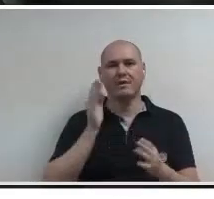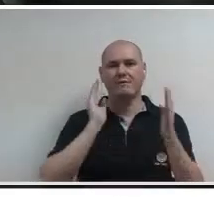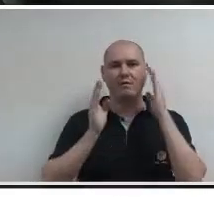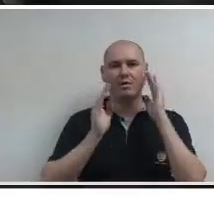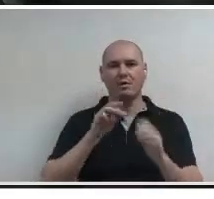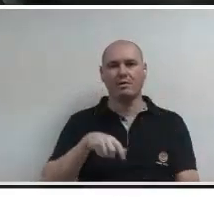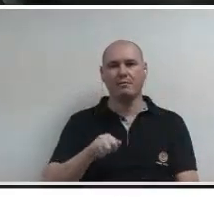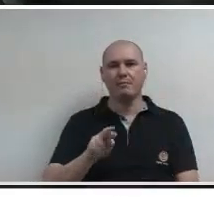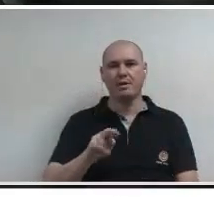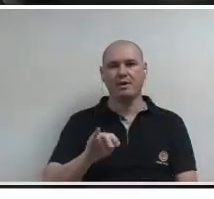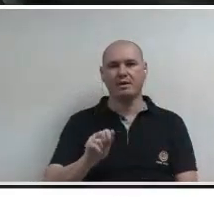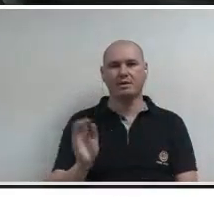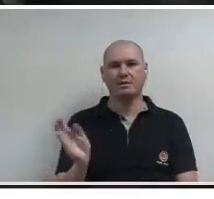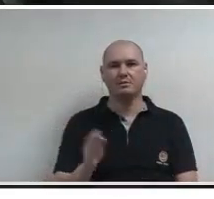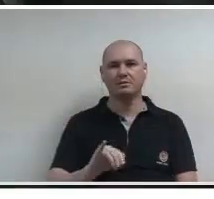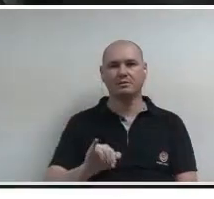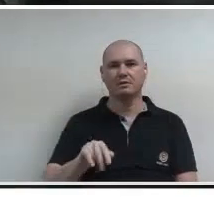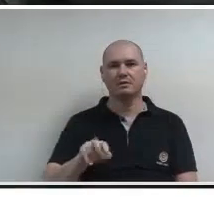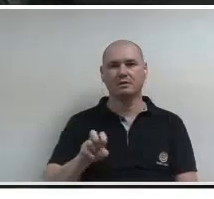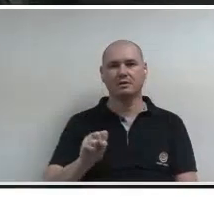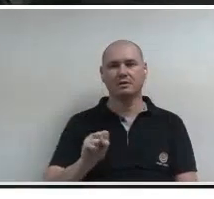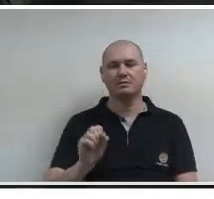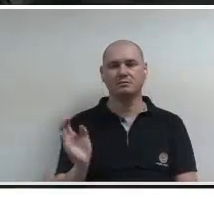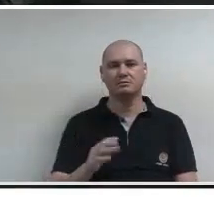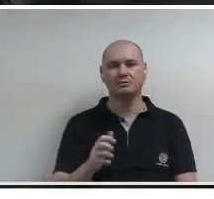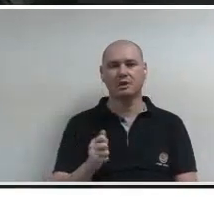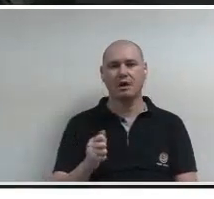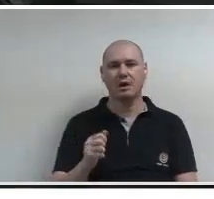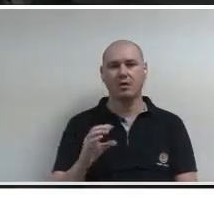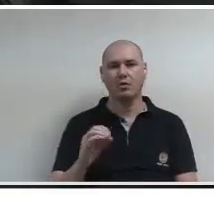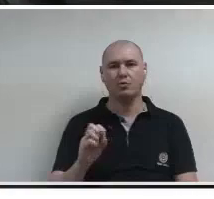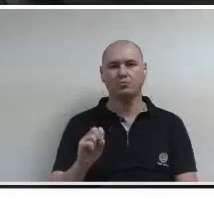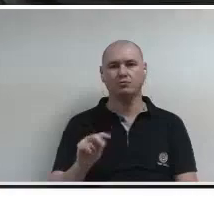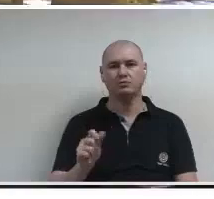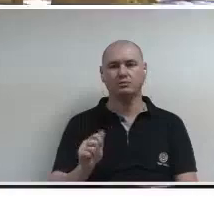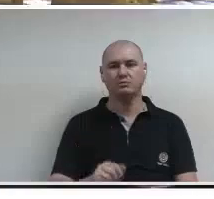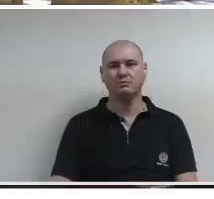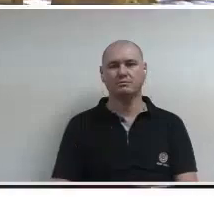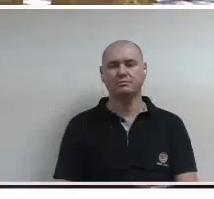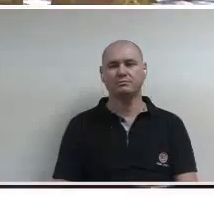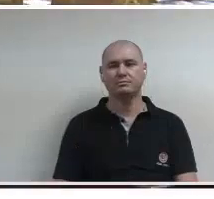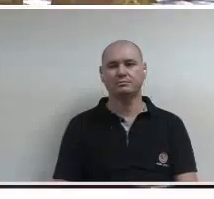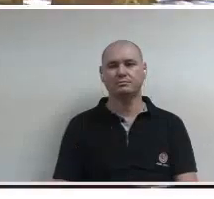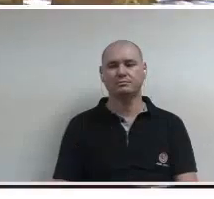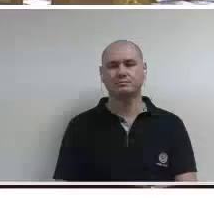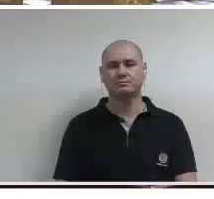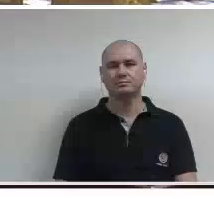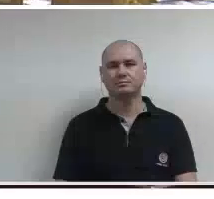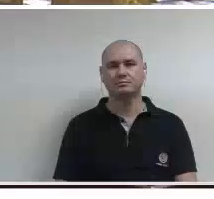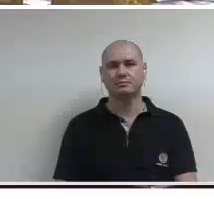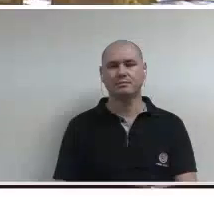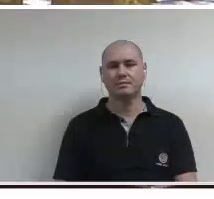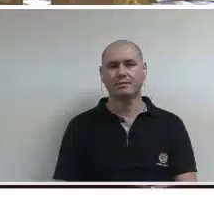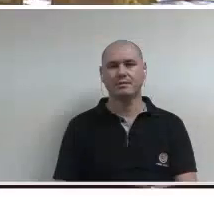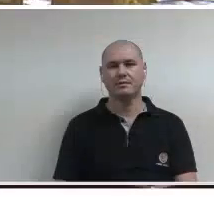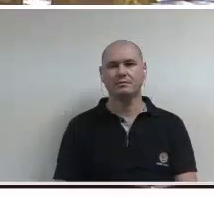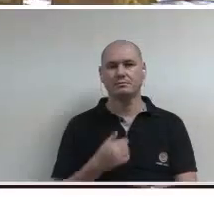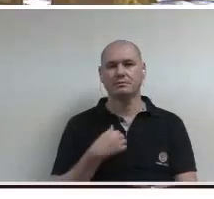Bapo. Abogada María Inés Acosta Fernández, reje ayer Europeo, se la moña